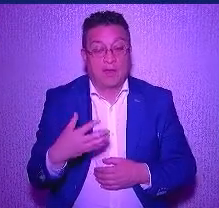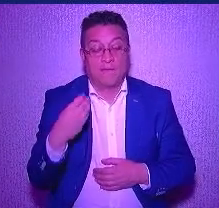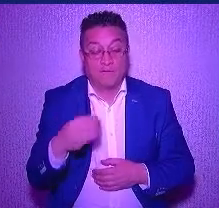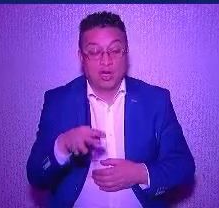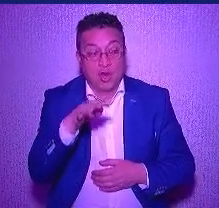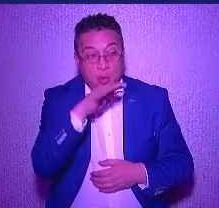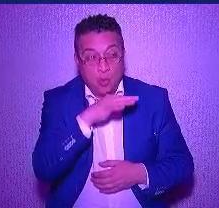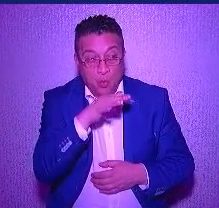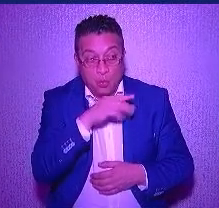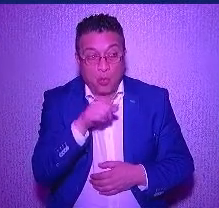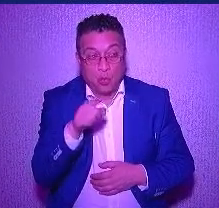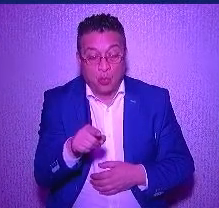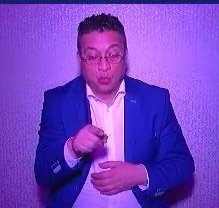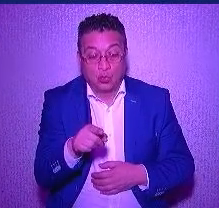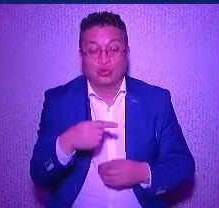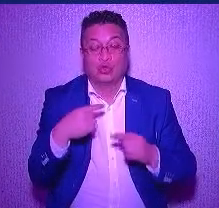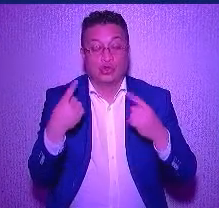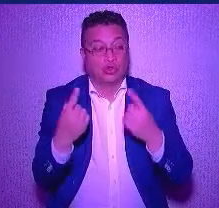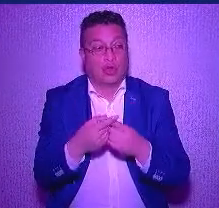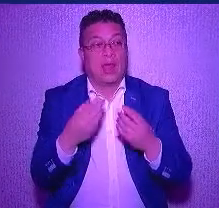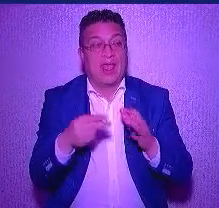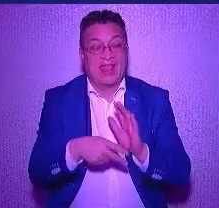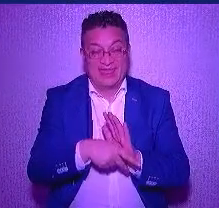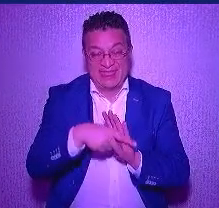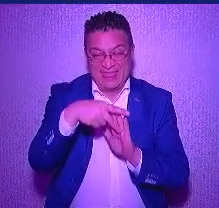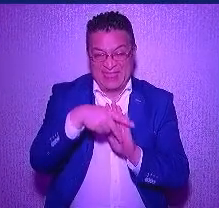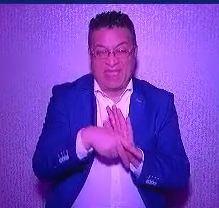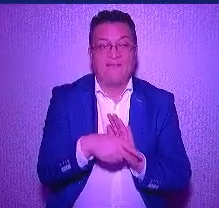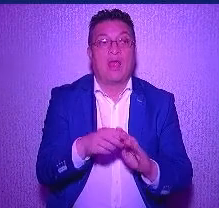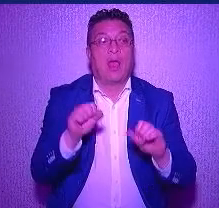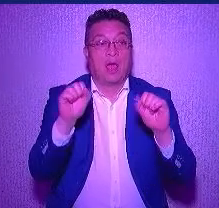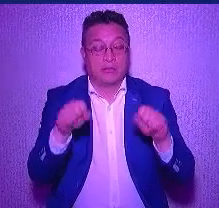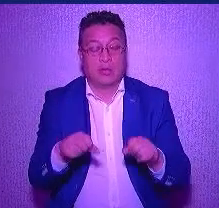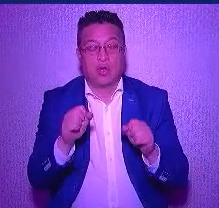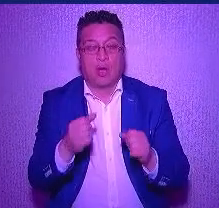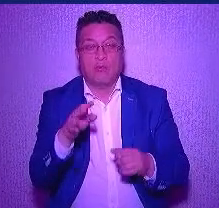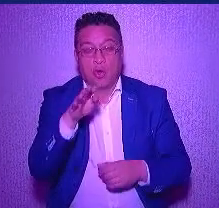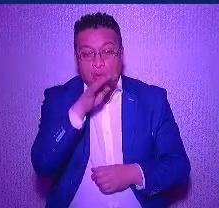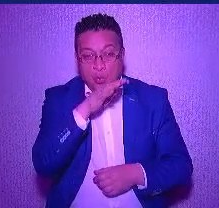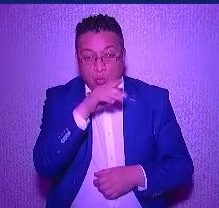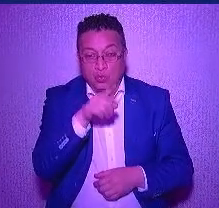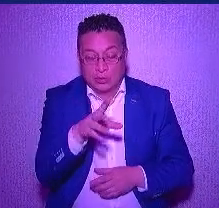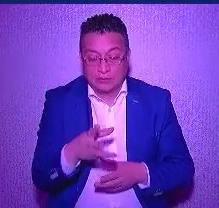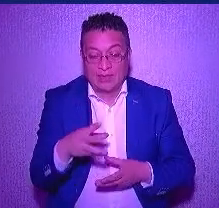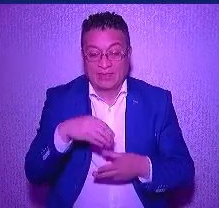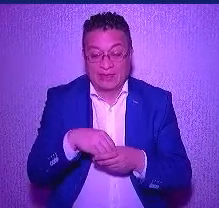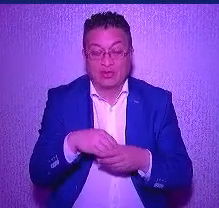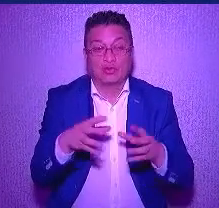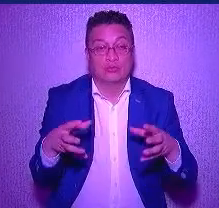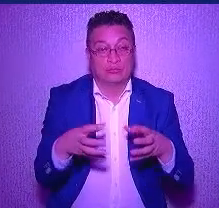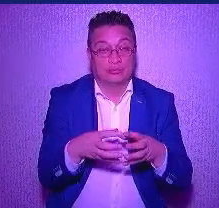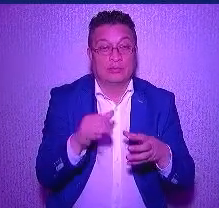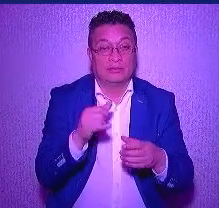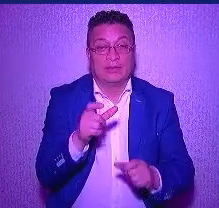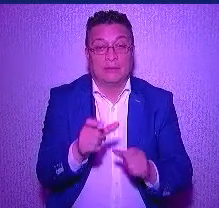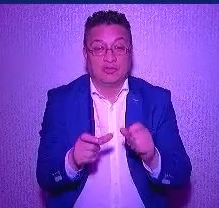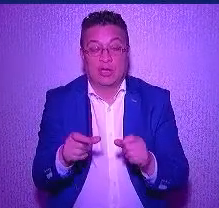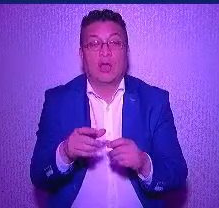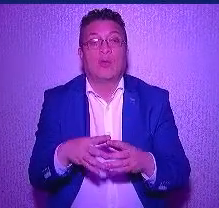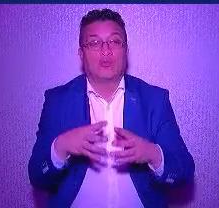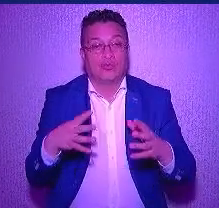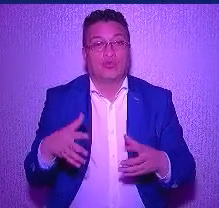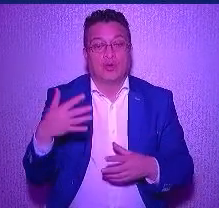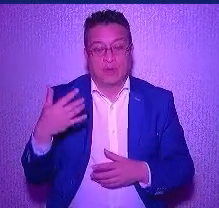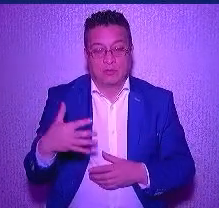auditoría y de los niveles aceptables de cómo se pueden usar dentro de las corporaciones y la sociedad es un punto fundamental at trasar